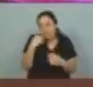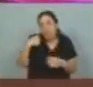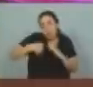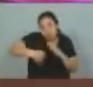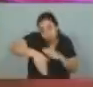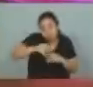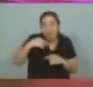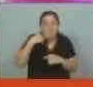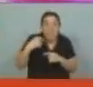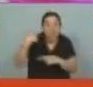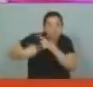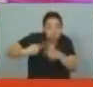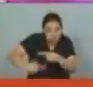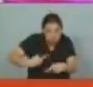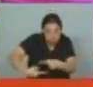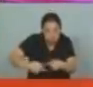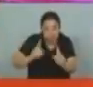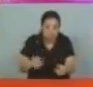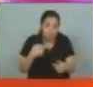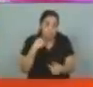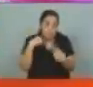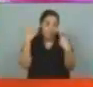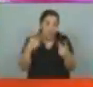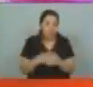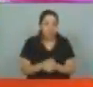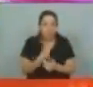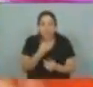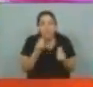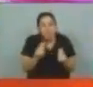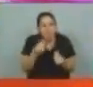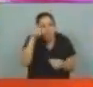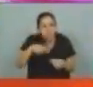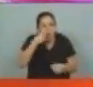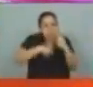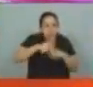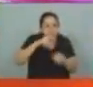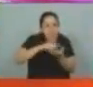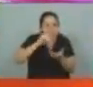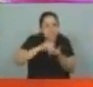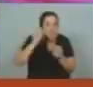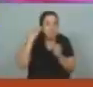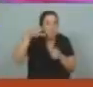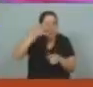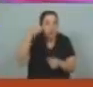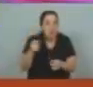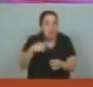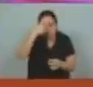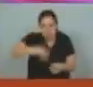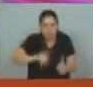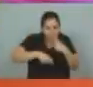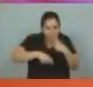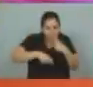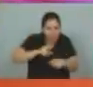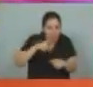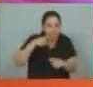Larry! ¡Ayúdenme, Mou! Ahora, ¿cómo puede hacer un tipo para vender terrenos en la luna? Porque el tipo tampoco fue a la luna. ¡Un turrazo de